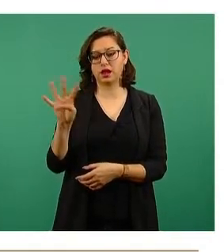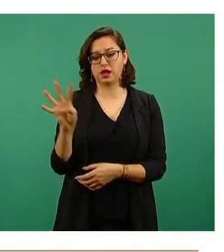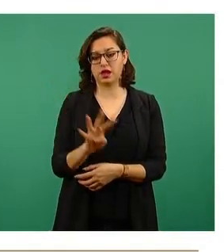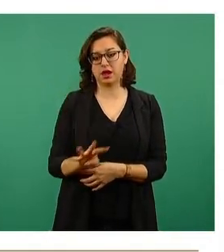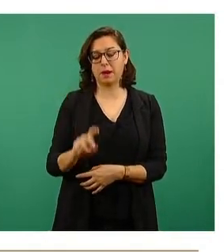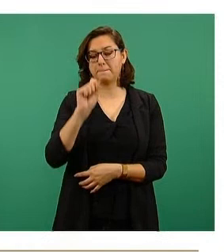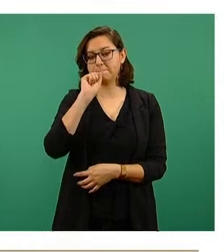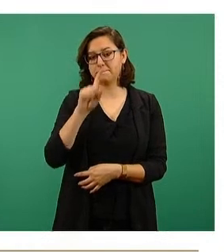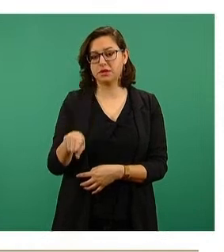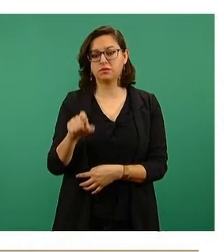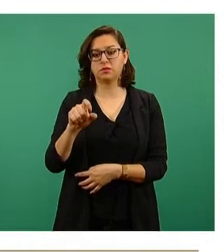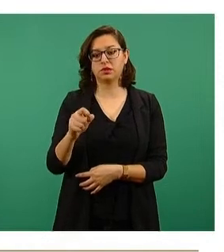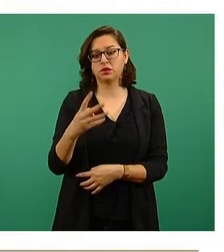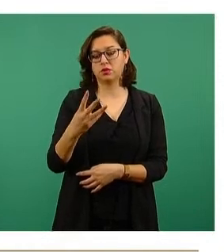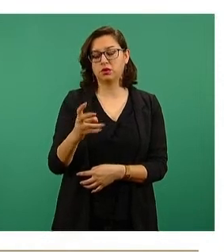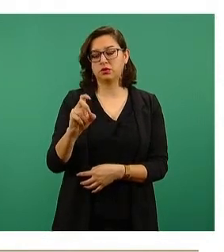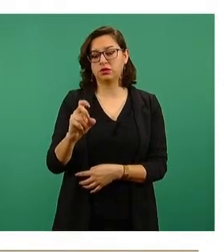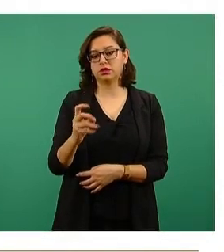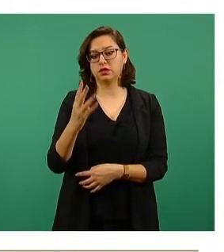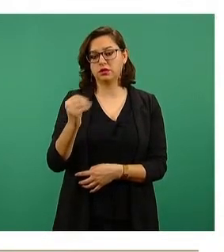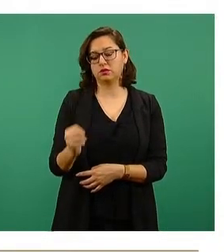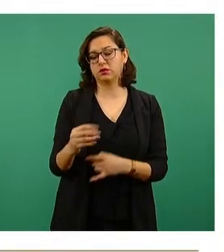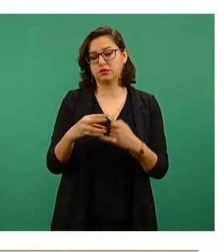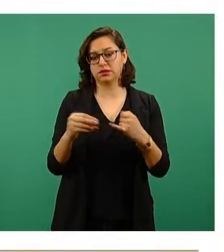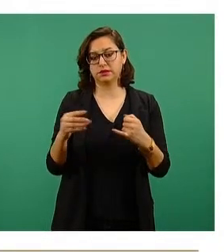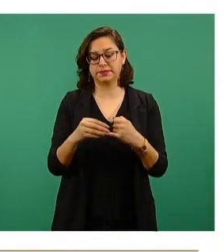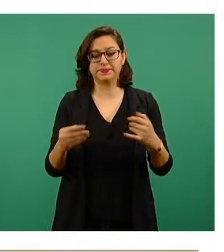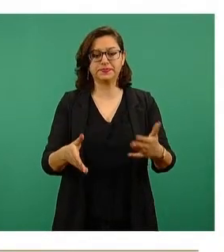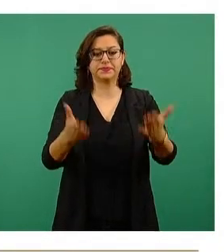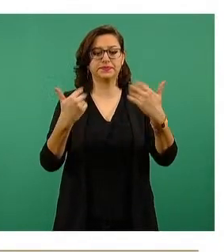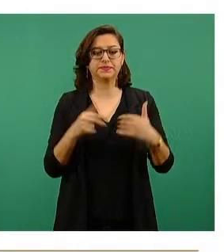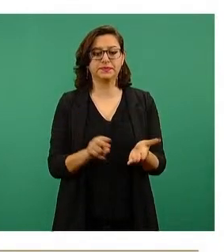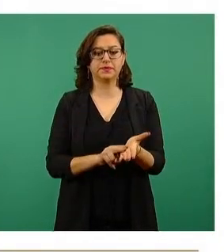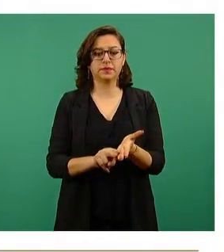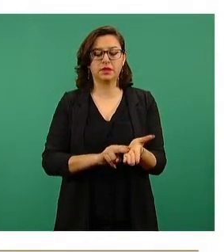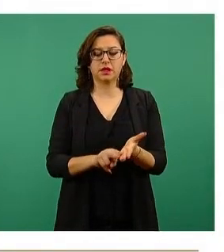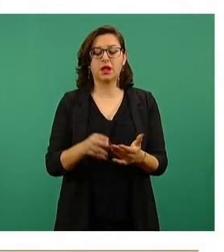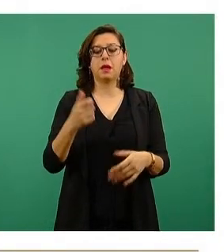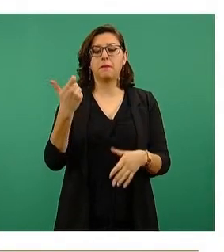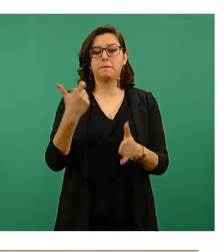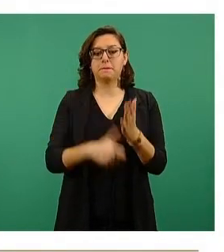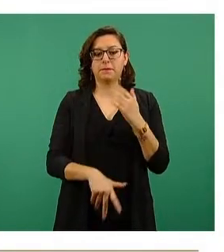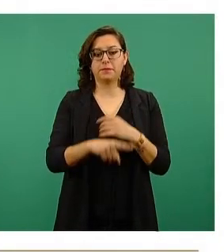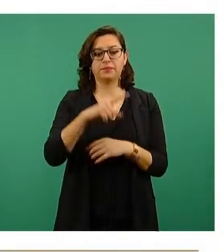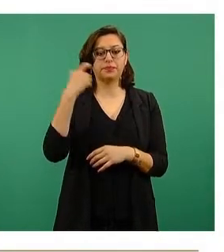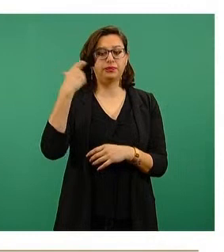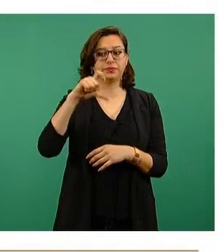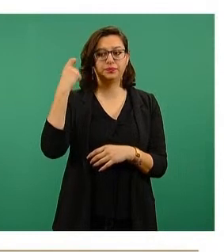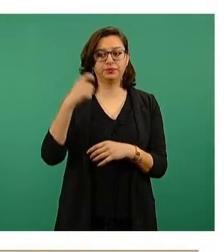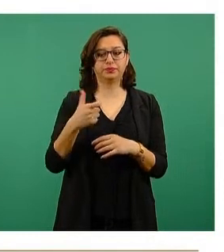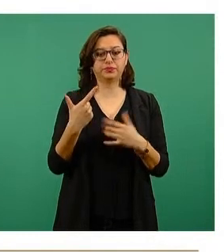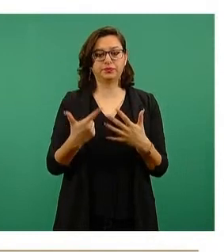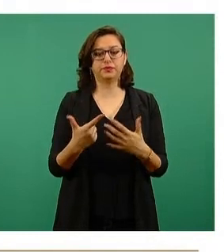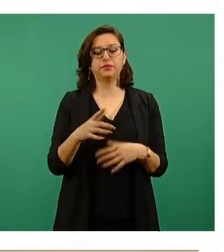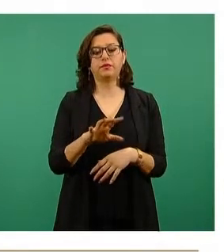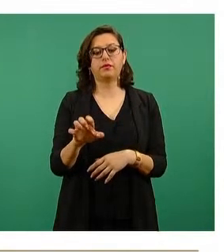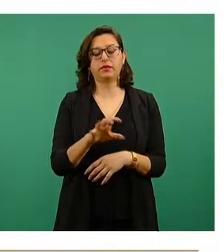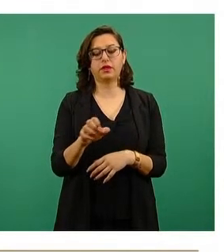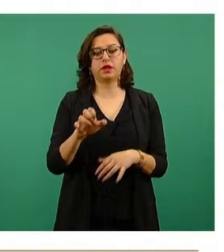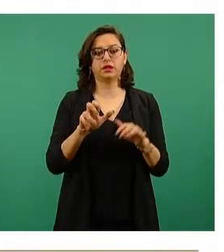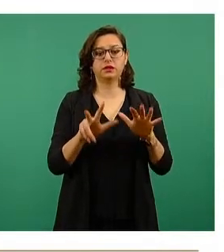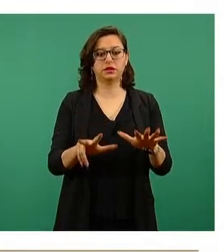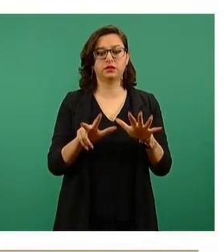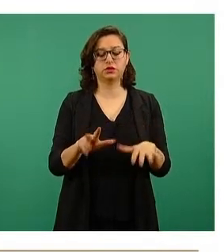la misma ciudad. En cuanto al diésel, el más barato también se vendió en Querétaro por G500 en 18 pesos con